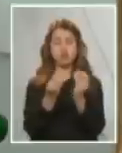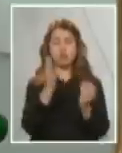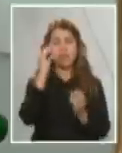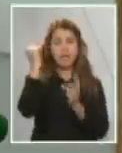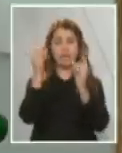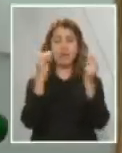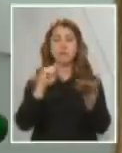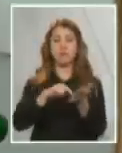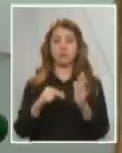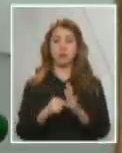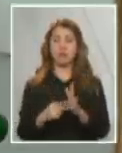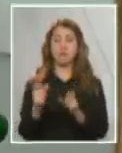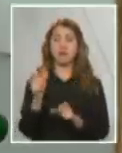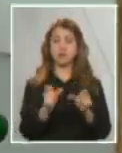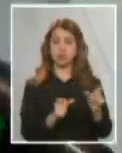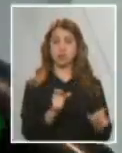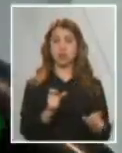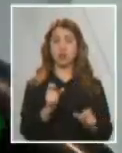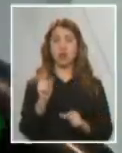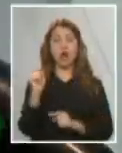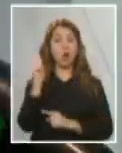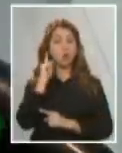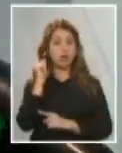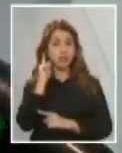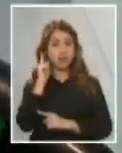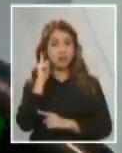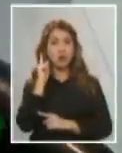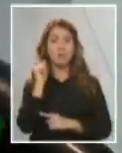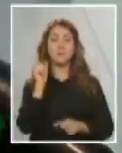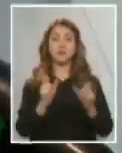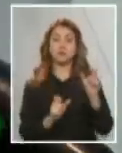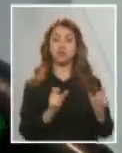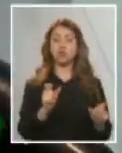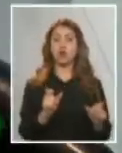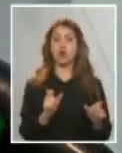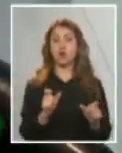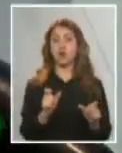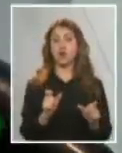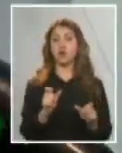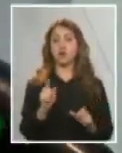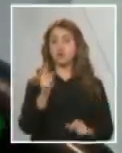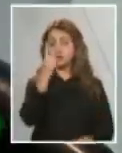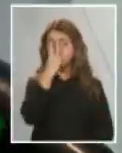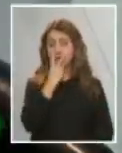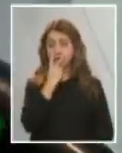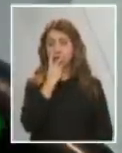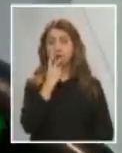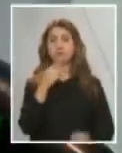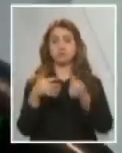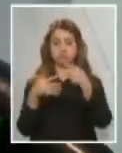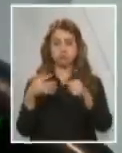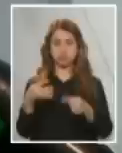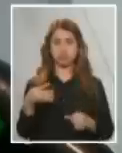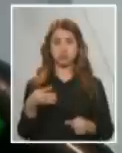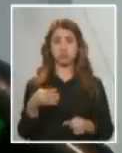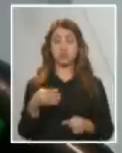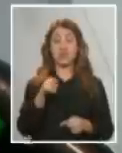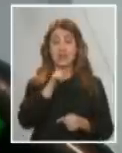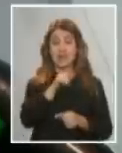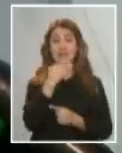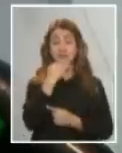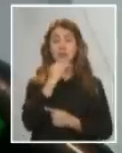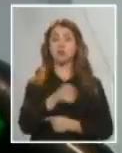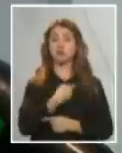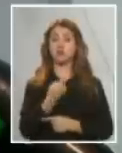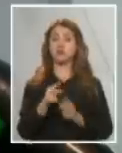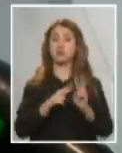con problemas, para personas con problemas auditivos, para personas no videntes. Entonces yo creo que ahí también nosotros